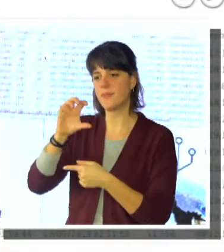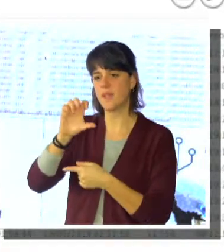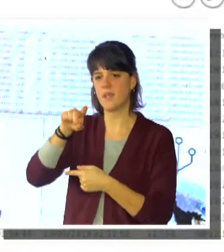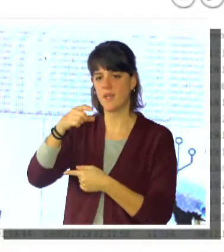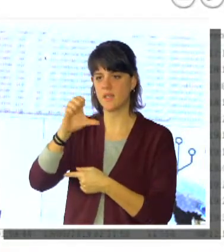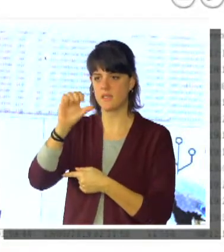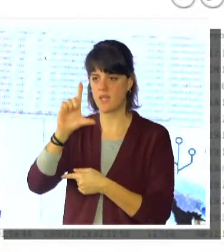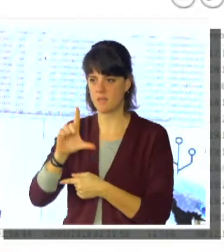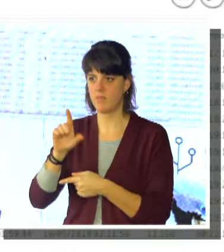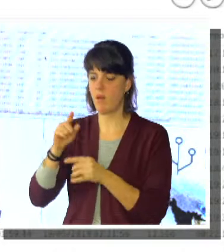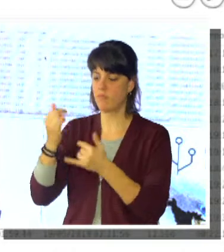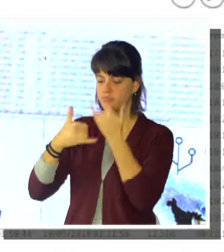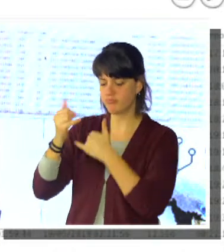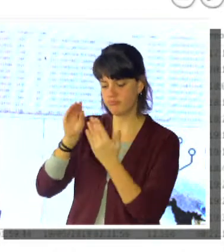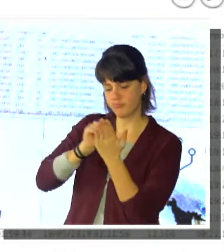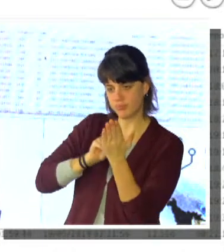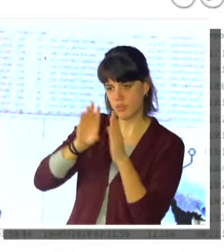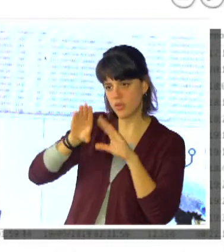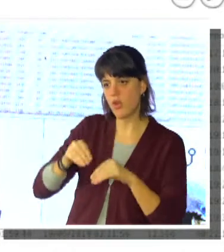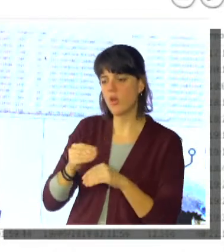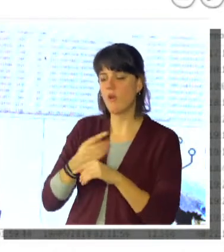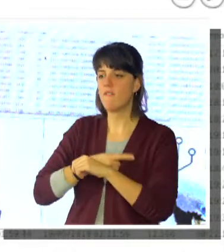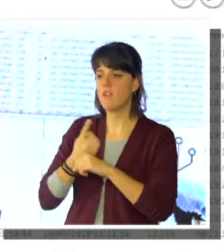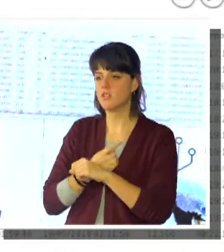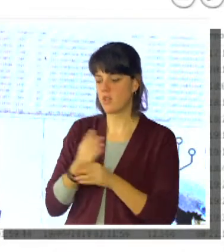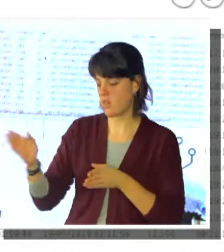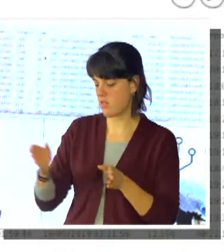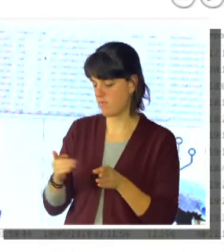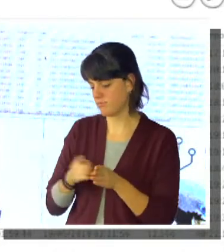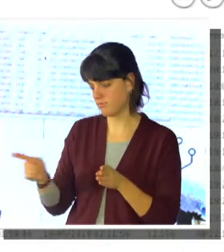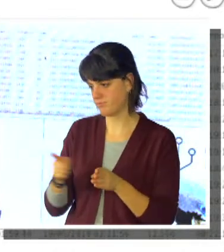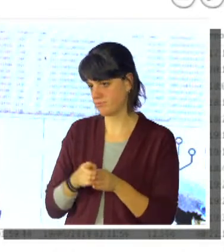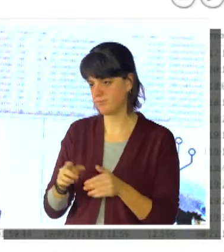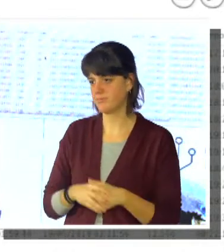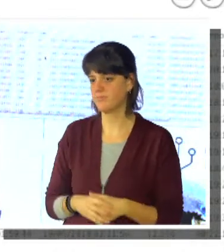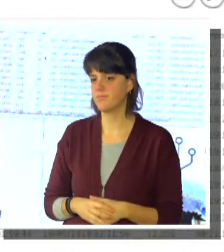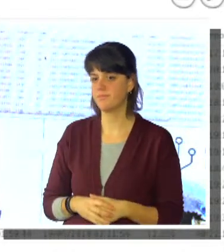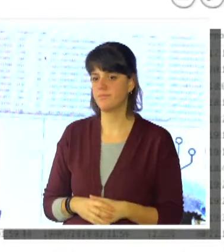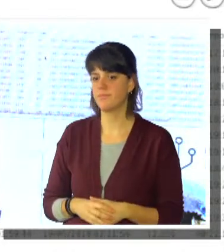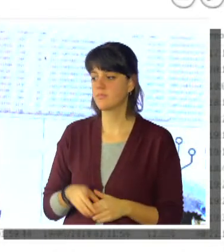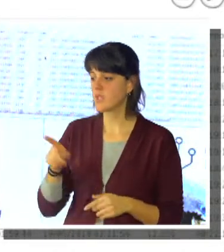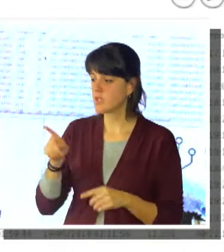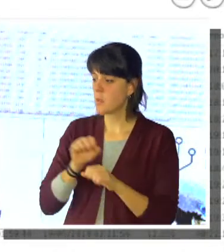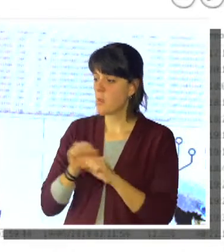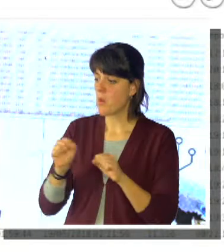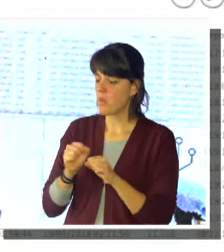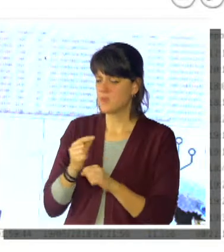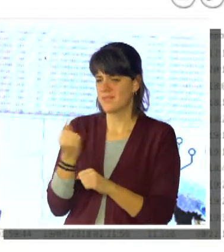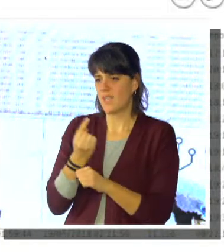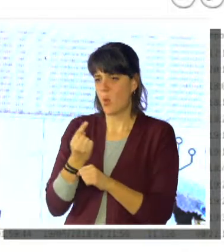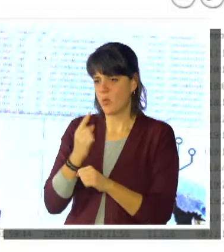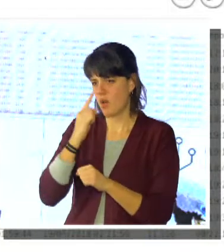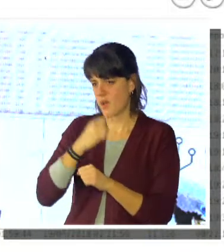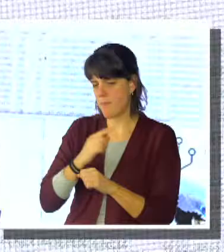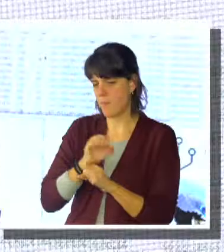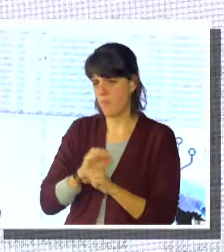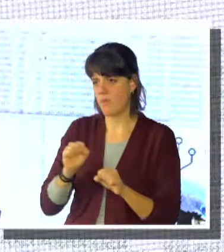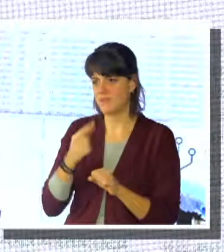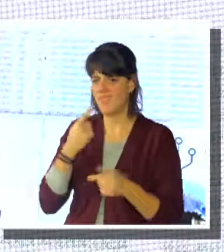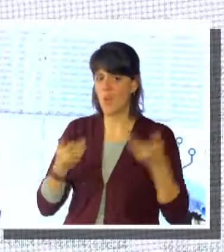ocupación y el nivel de sobreocupación que tiene cada una de las paradas de Montevideo. Y acá está, visto en forma